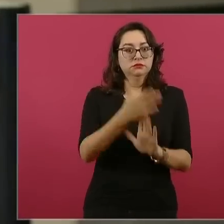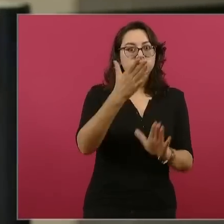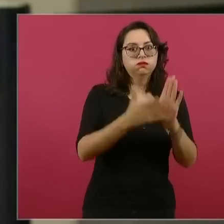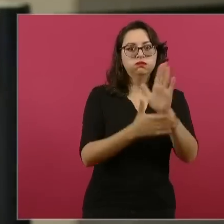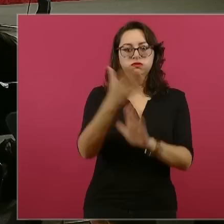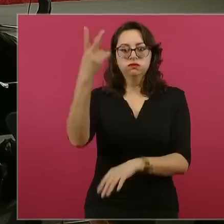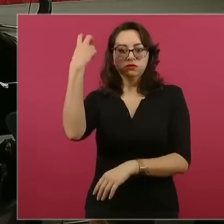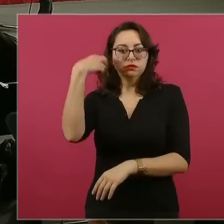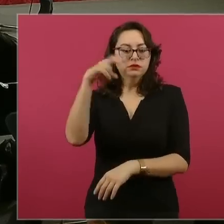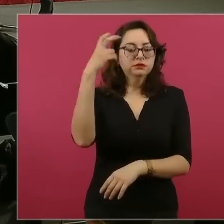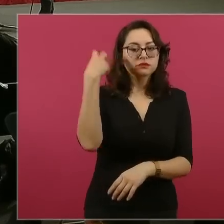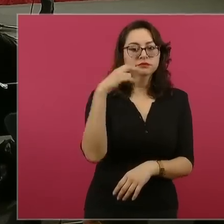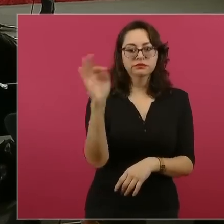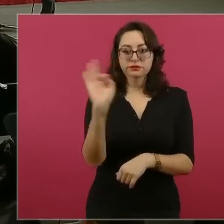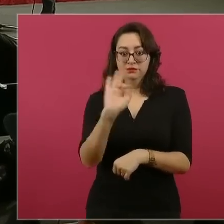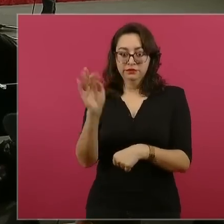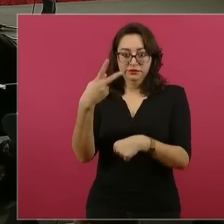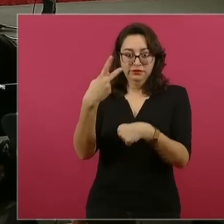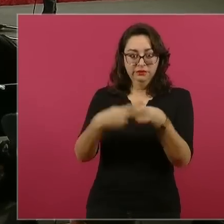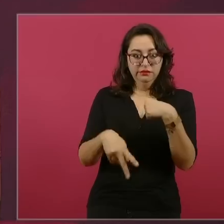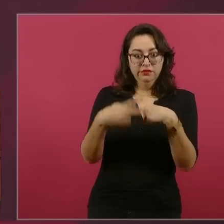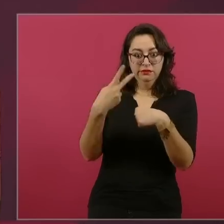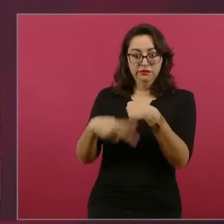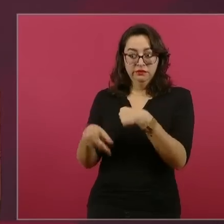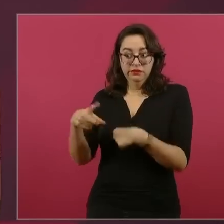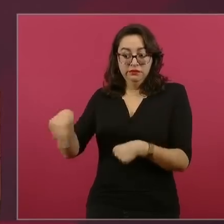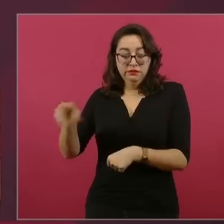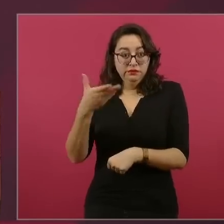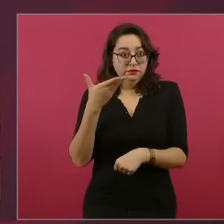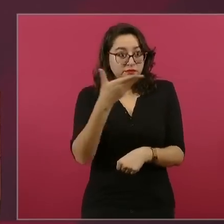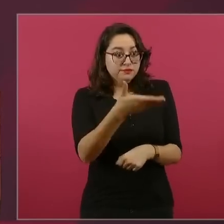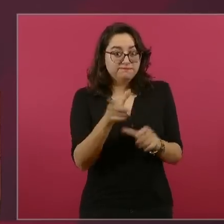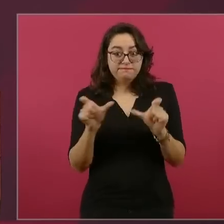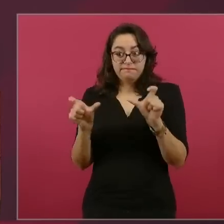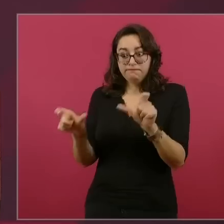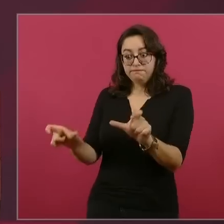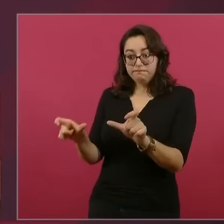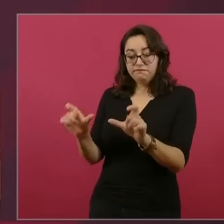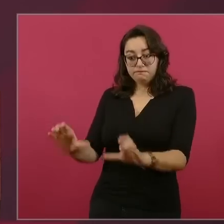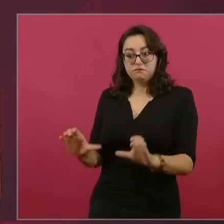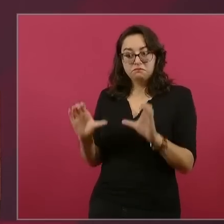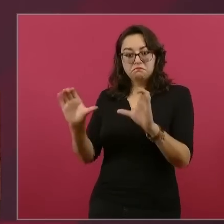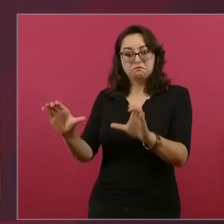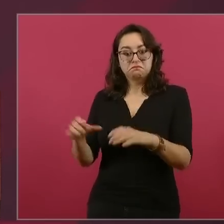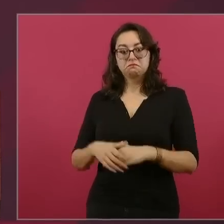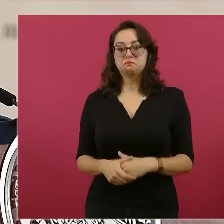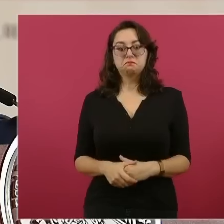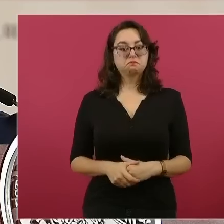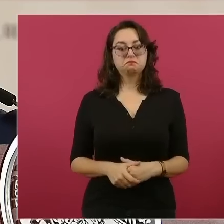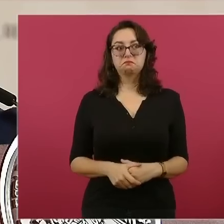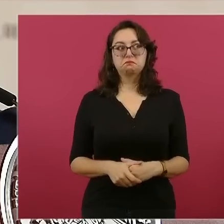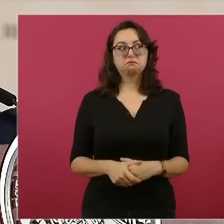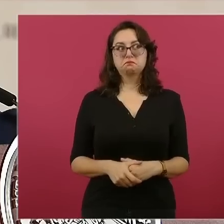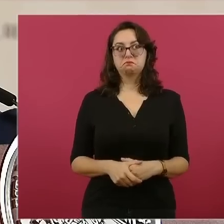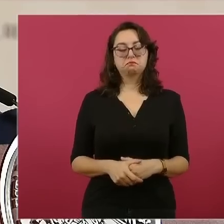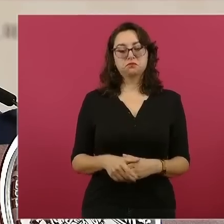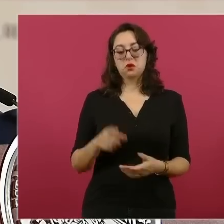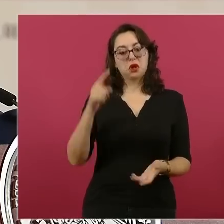han solicitado. No tenemos solicitud que yo recuerde, ¿no?